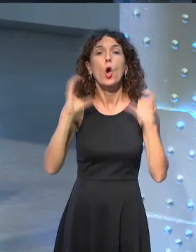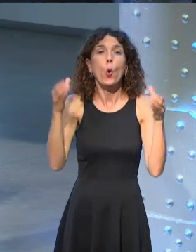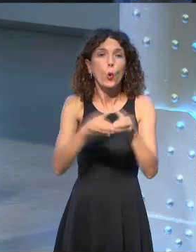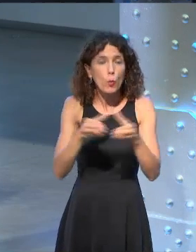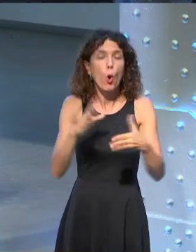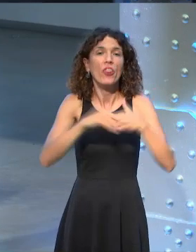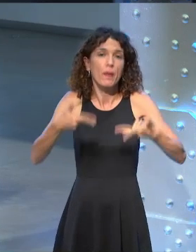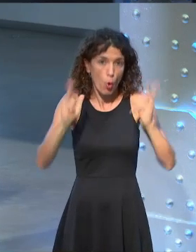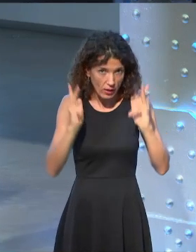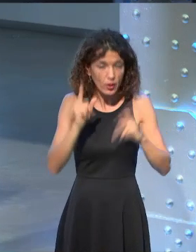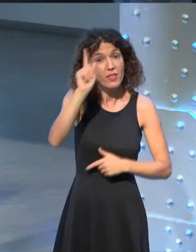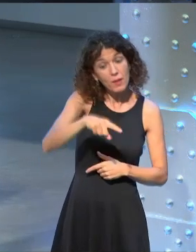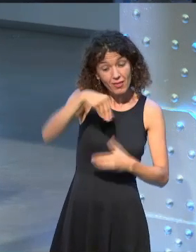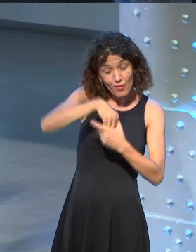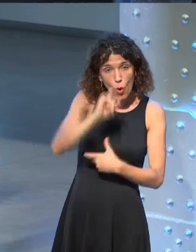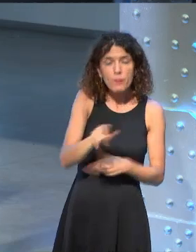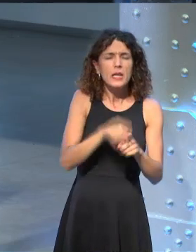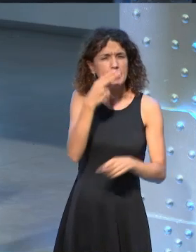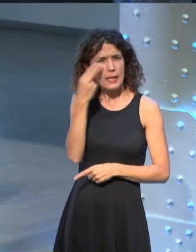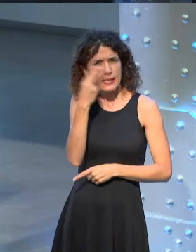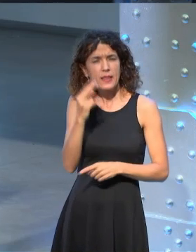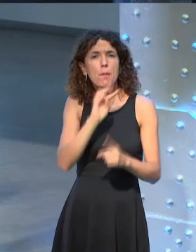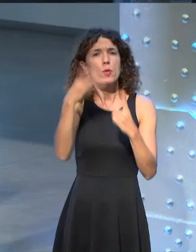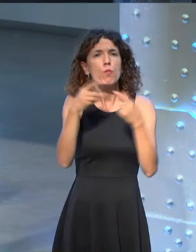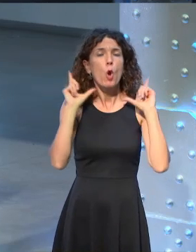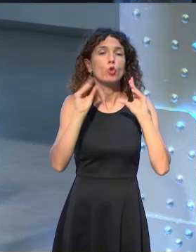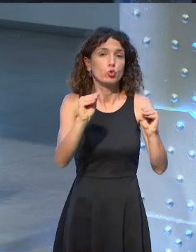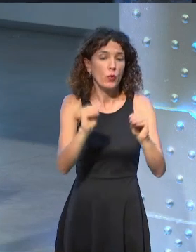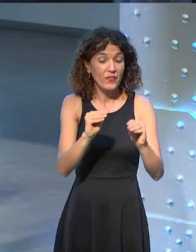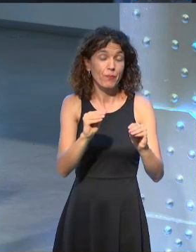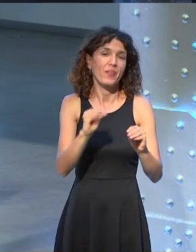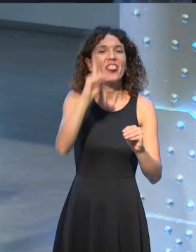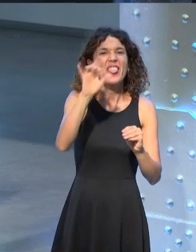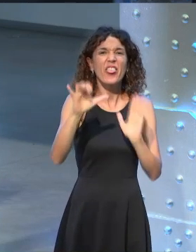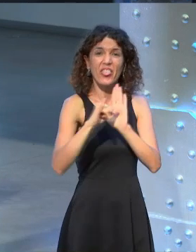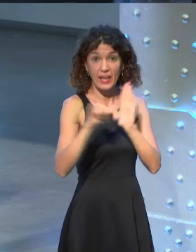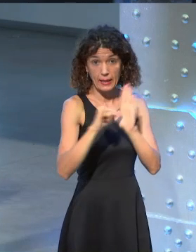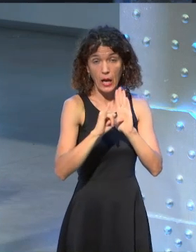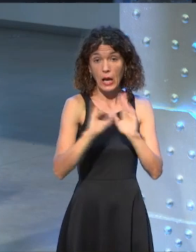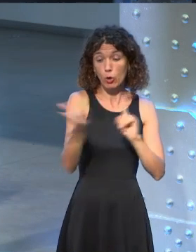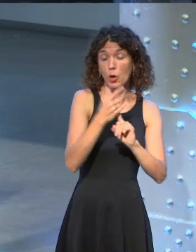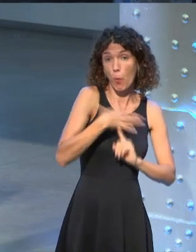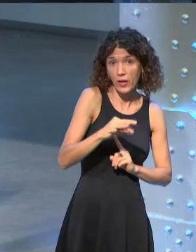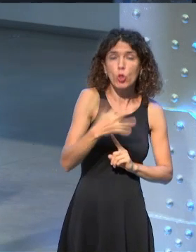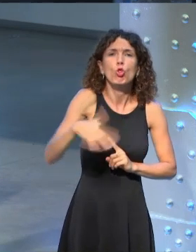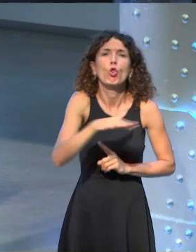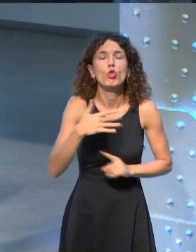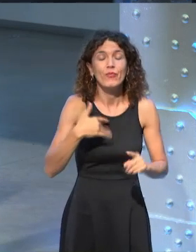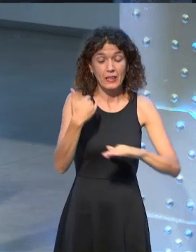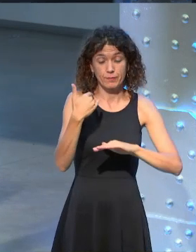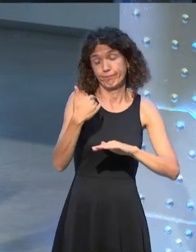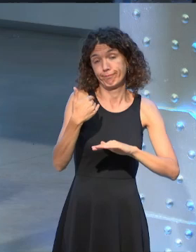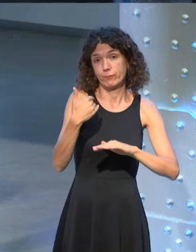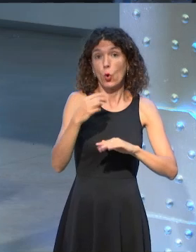Partido Demócrata. Tiene, por cierto, un interesantísimo blog, se llama De Cerca, aunque lo podéis encontrar en la